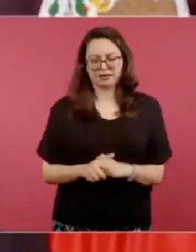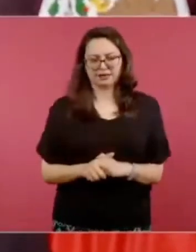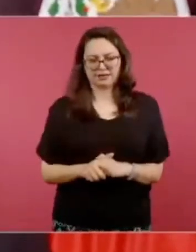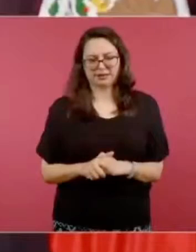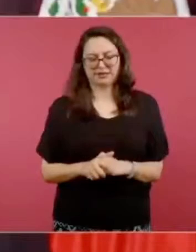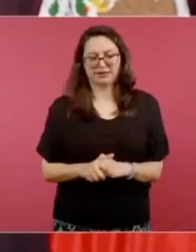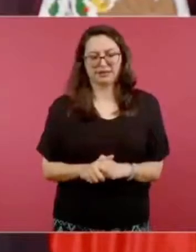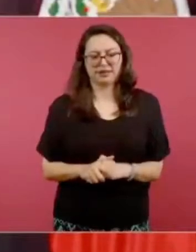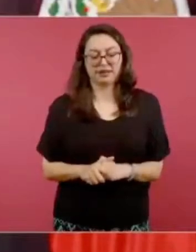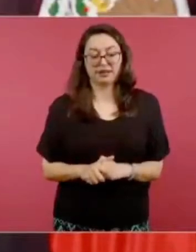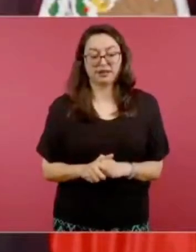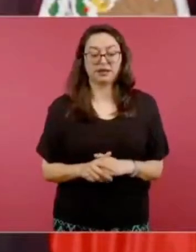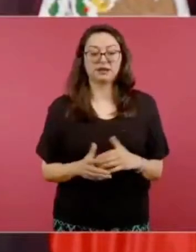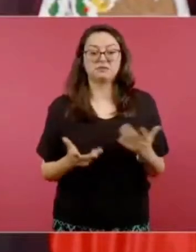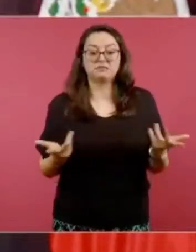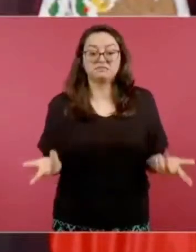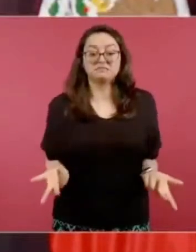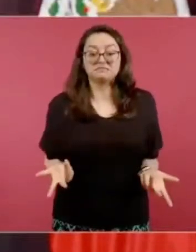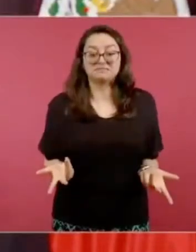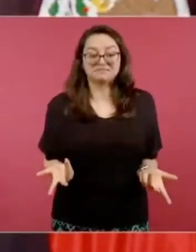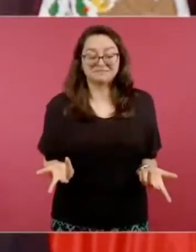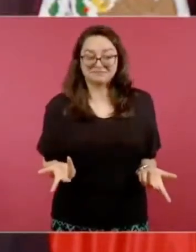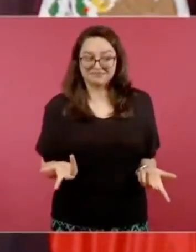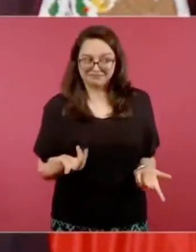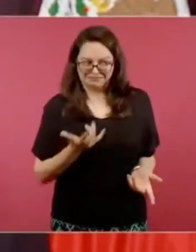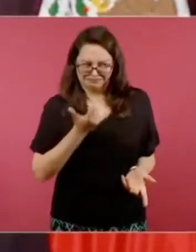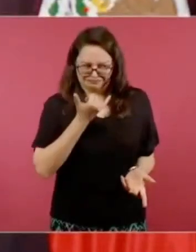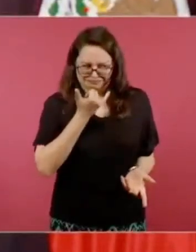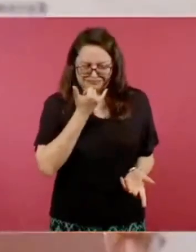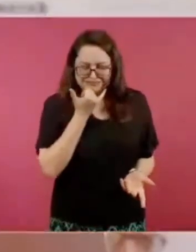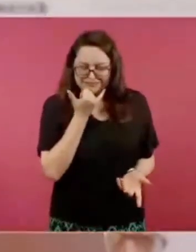Es una falacia.